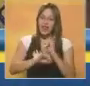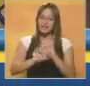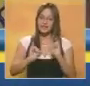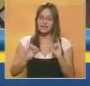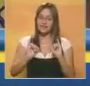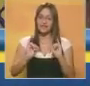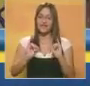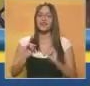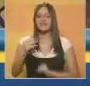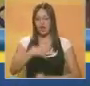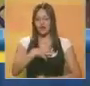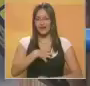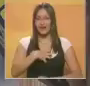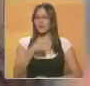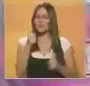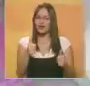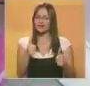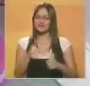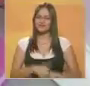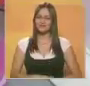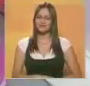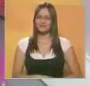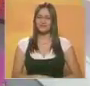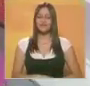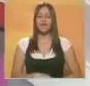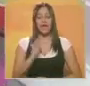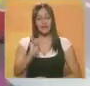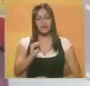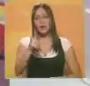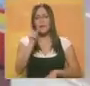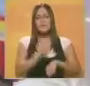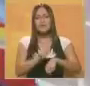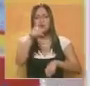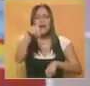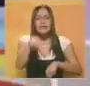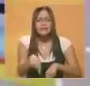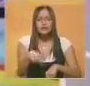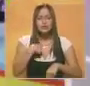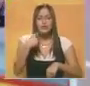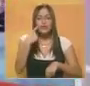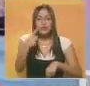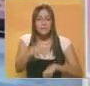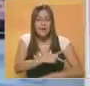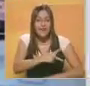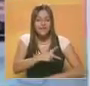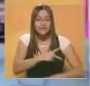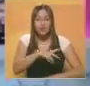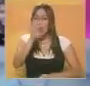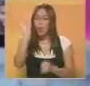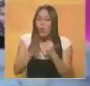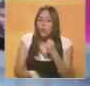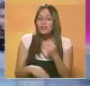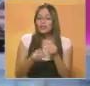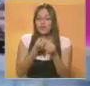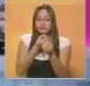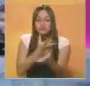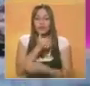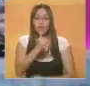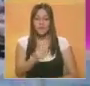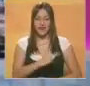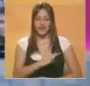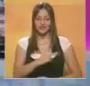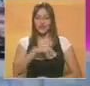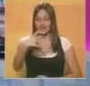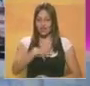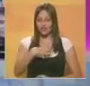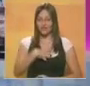final de Natalia del Mar. Está muy bueno, créanlo. Amigos, si ya lo saben, en tan solo minutos ustedes podrán disfrutar del último capítulo de Natalia del Mar por